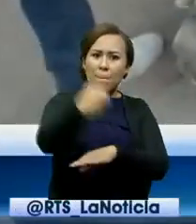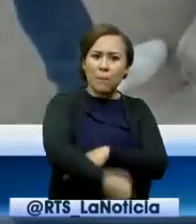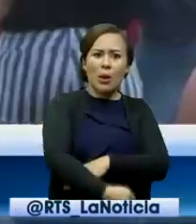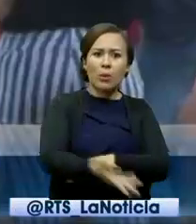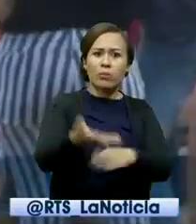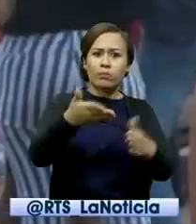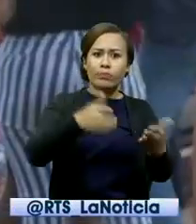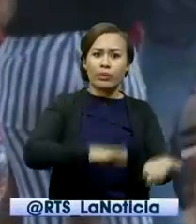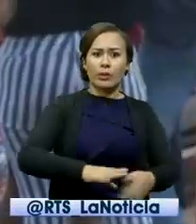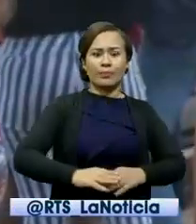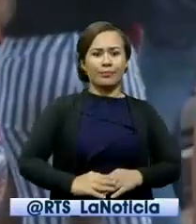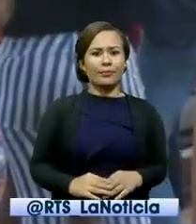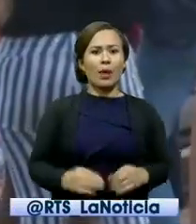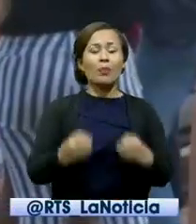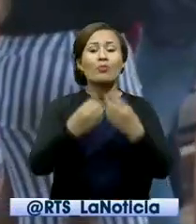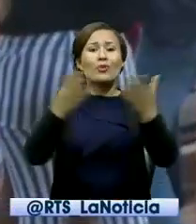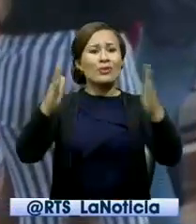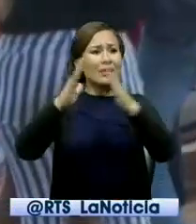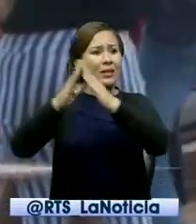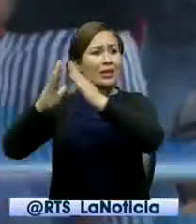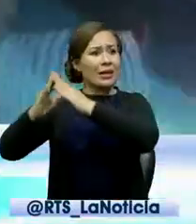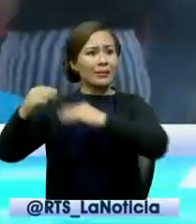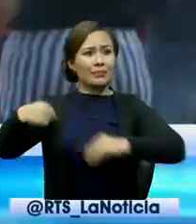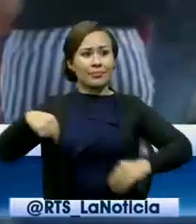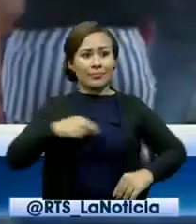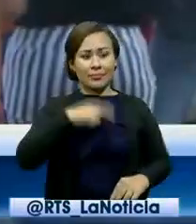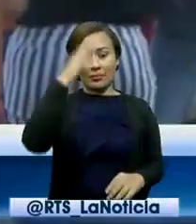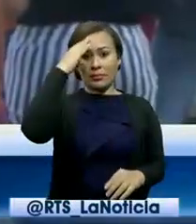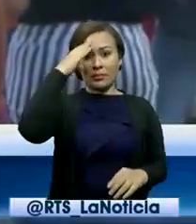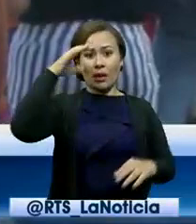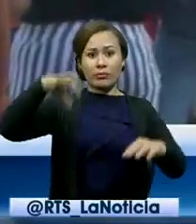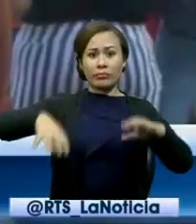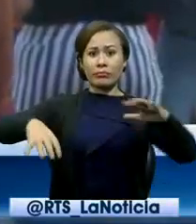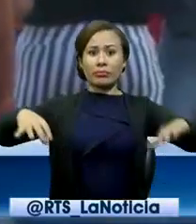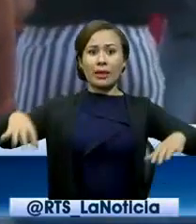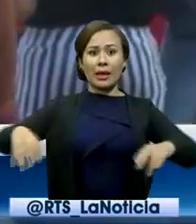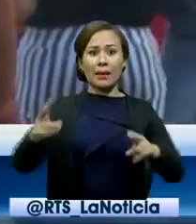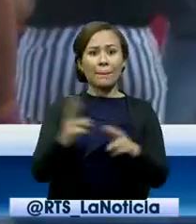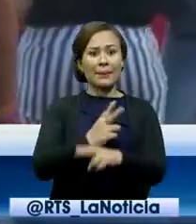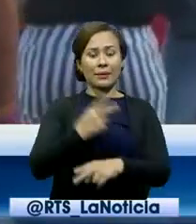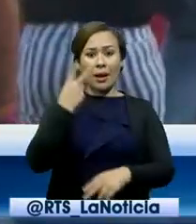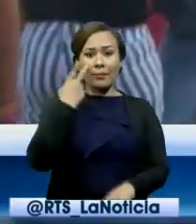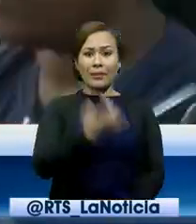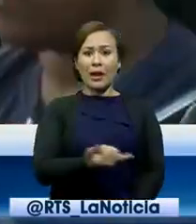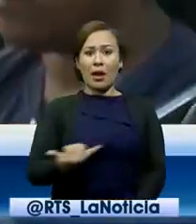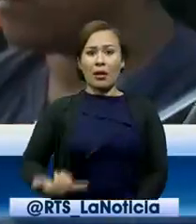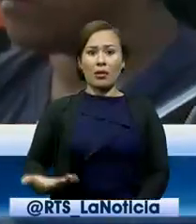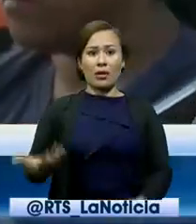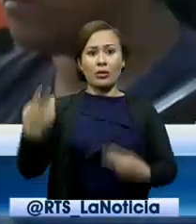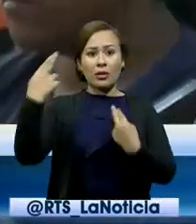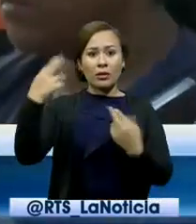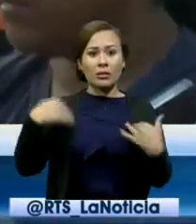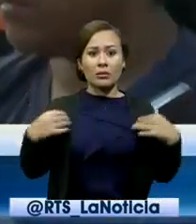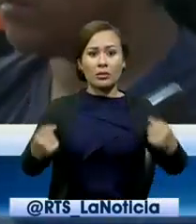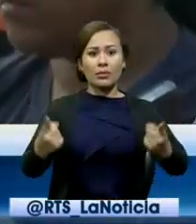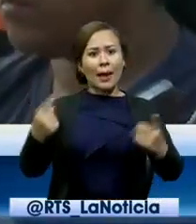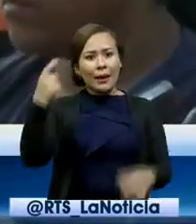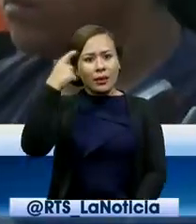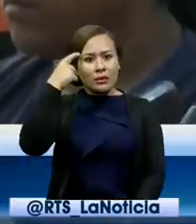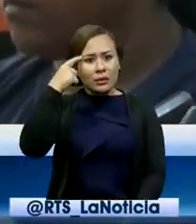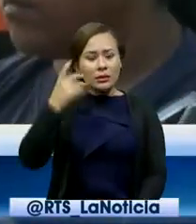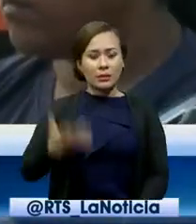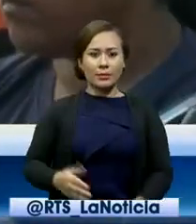en muchas casas y con pozos destapados y eso es un peligro mire lo que pasó ahorita hagan conciencia y